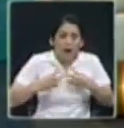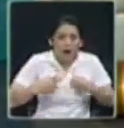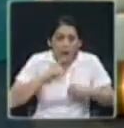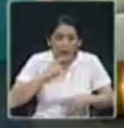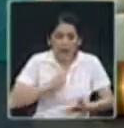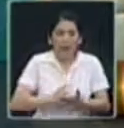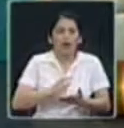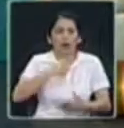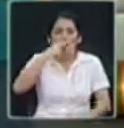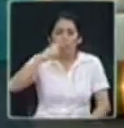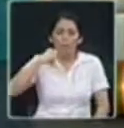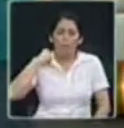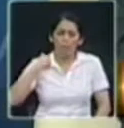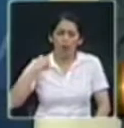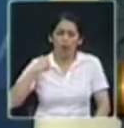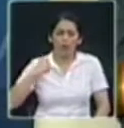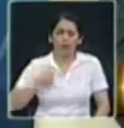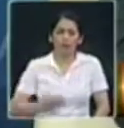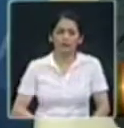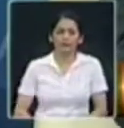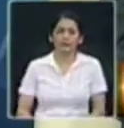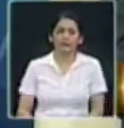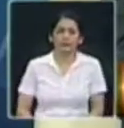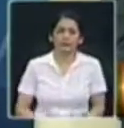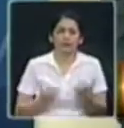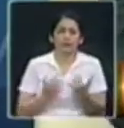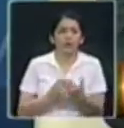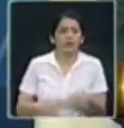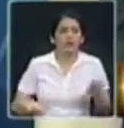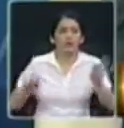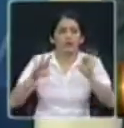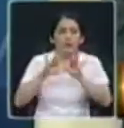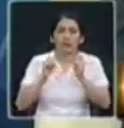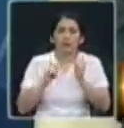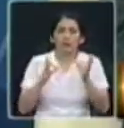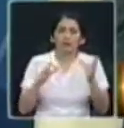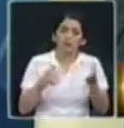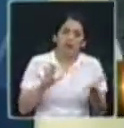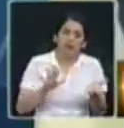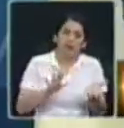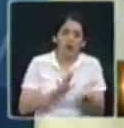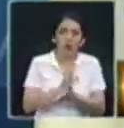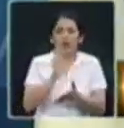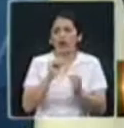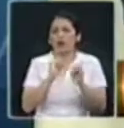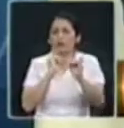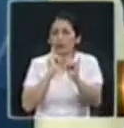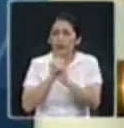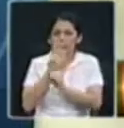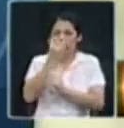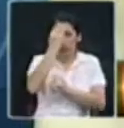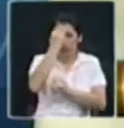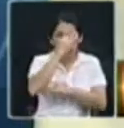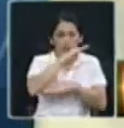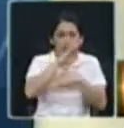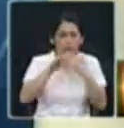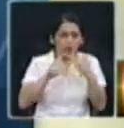debería ir de la mano el trabajo que se haga en los centros educativos, en las escuelas, con el núcleo familiar,